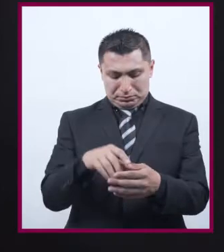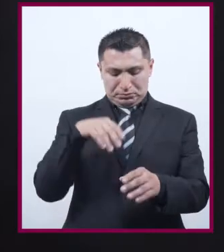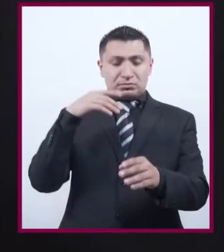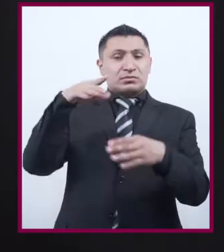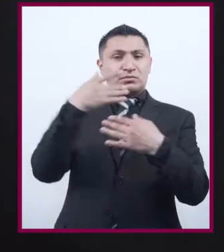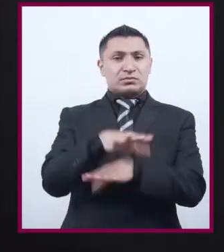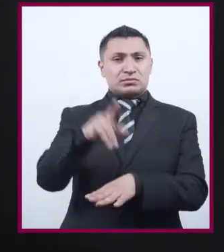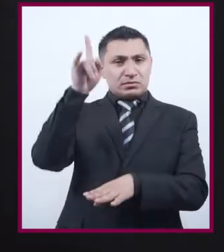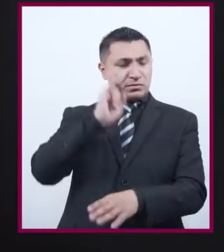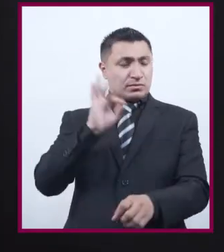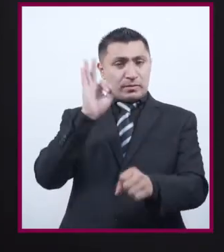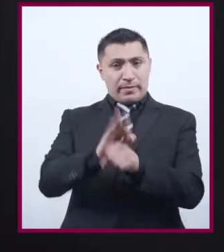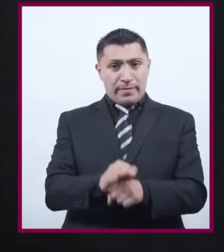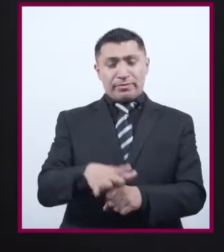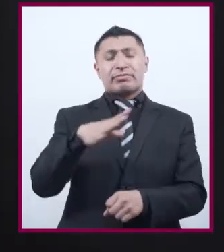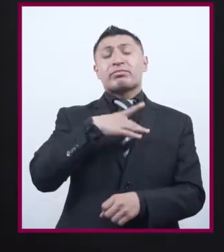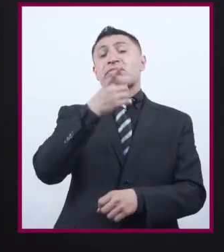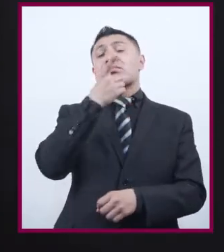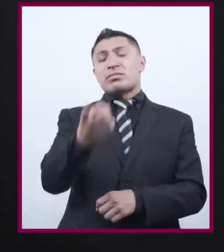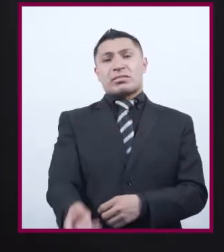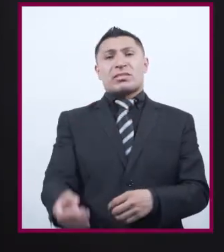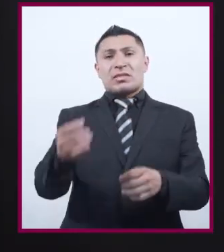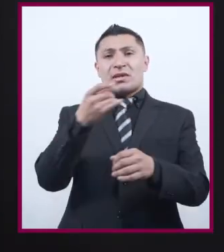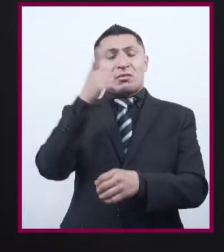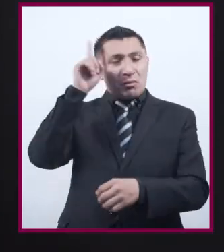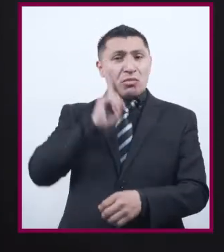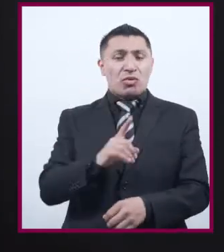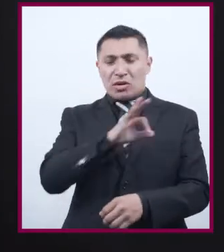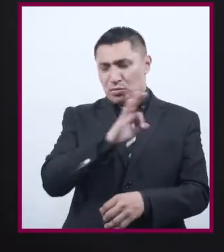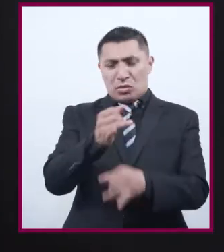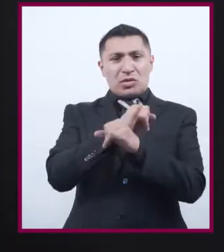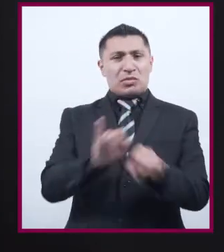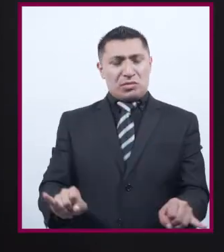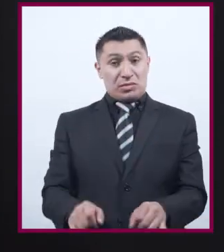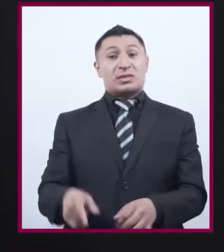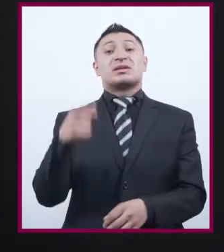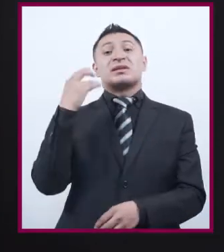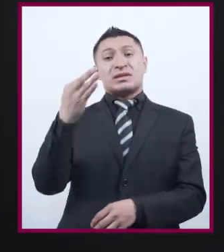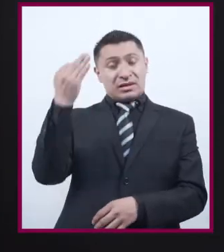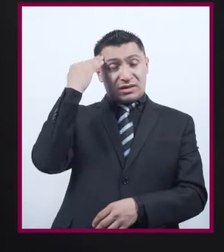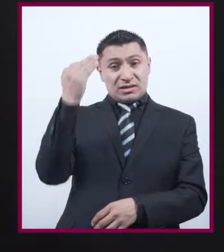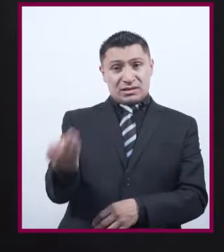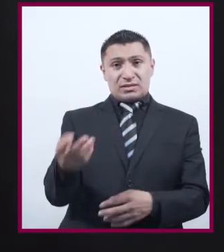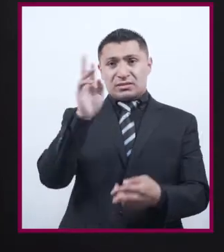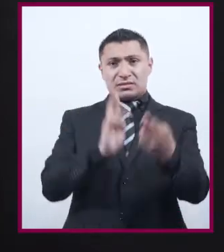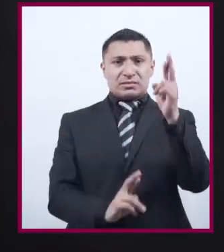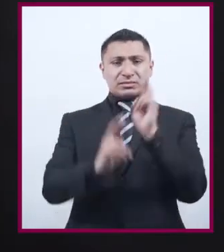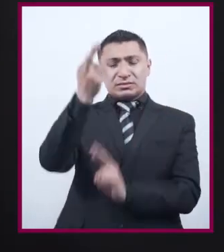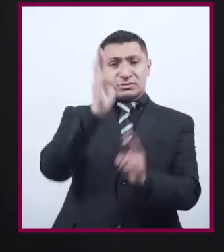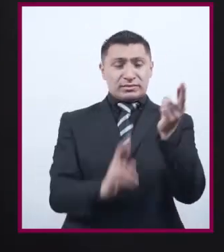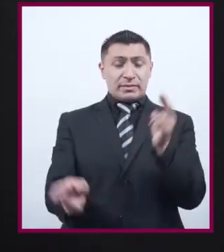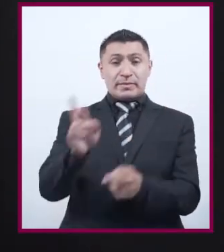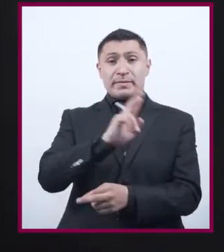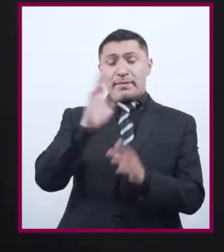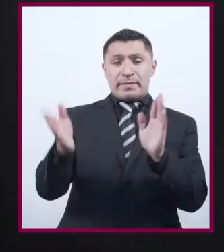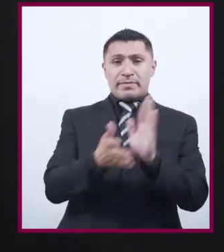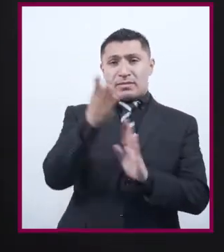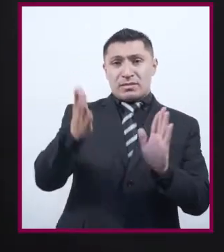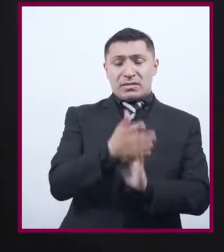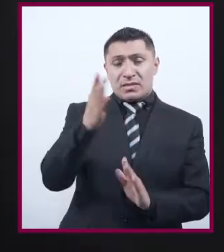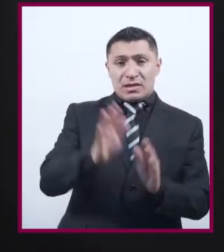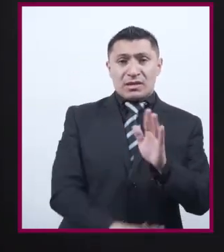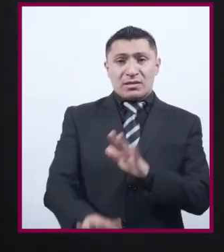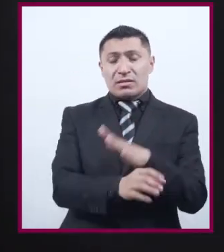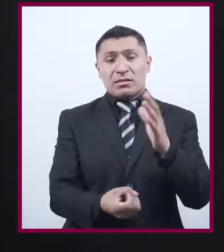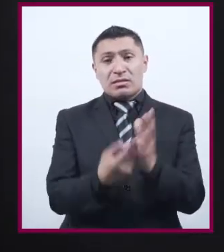propagandista del feminismo, que viene predicando la emancipación de la mujer. En esta época, en la Revolución,